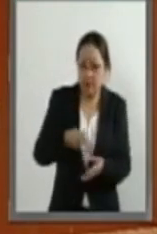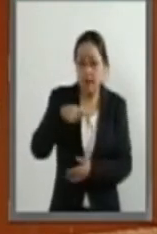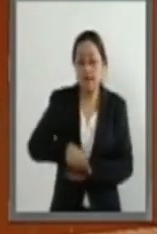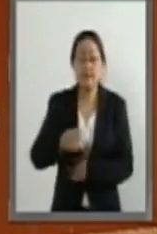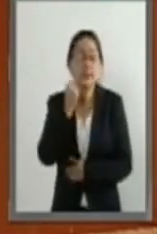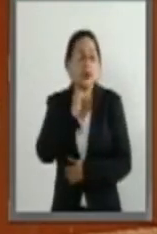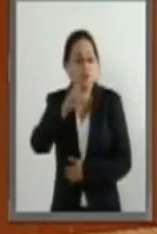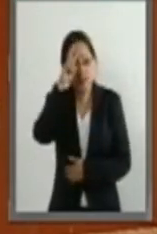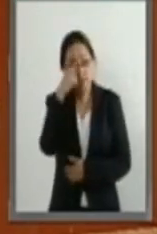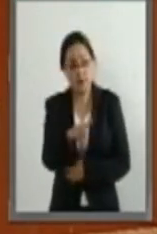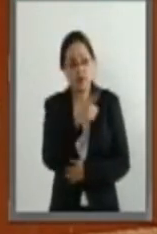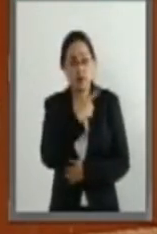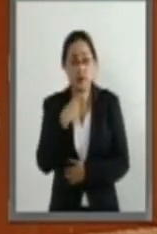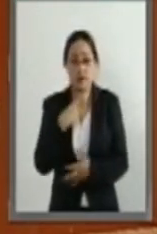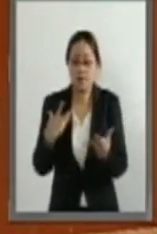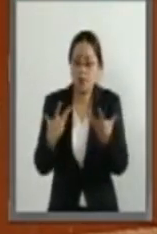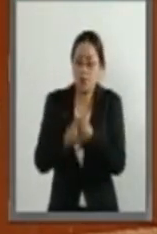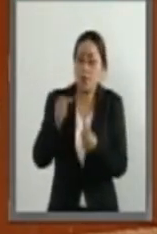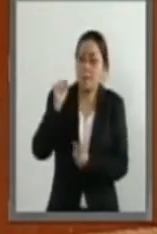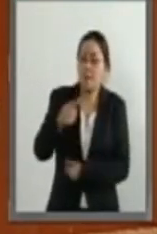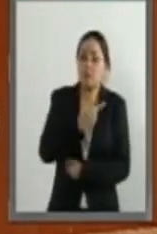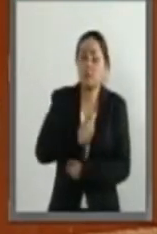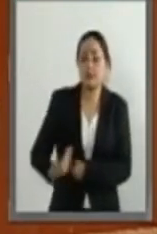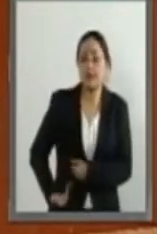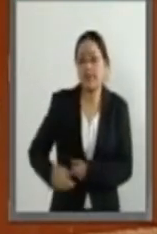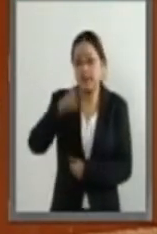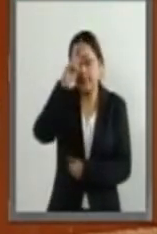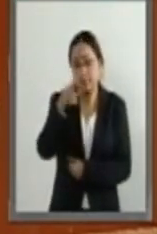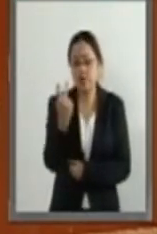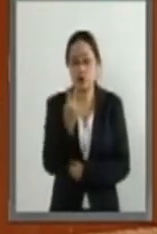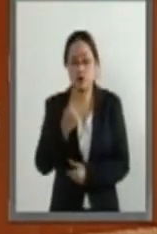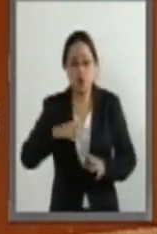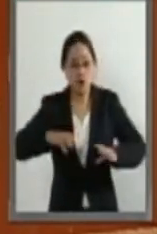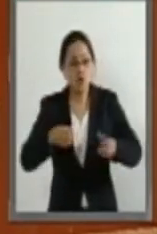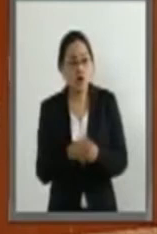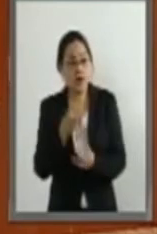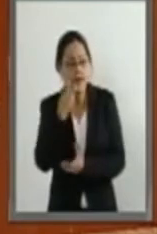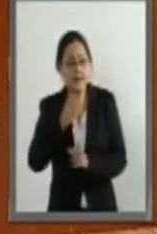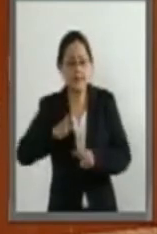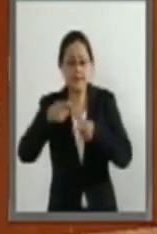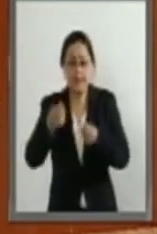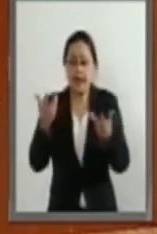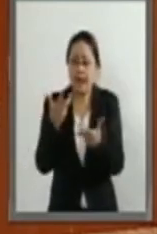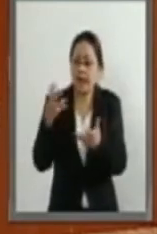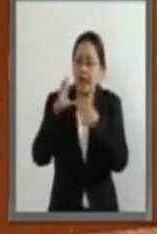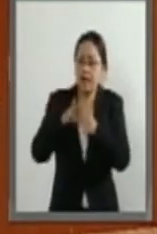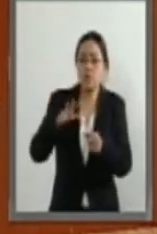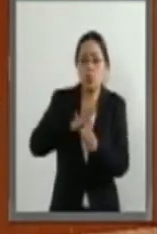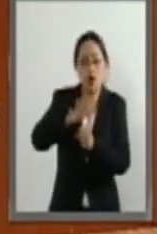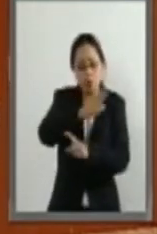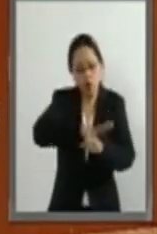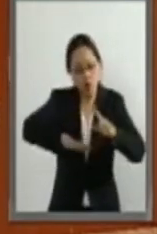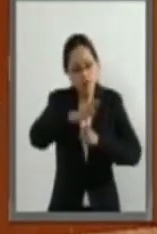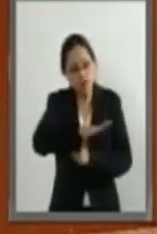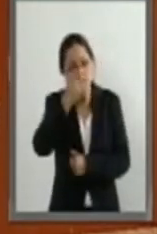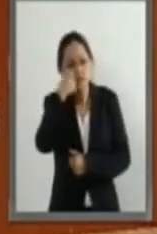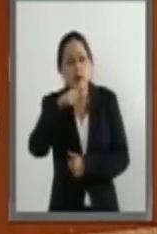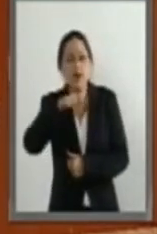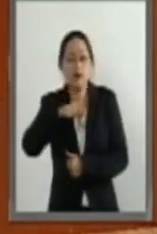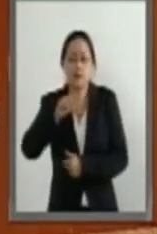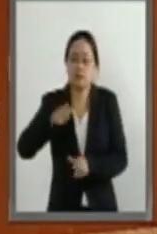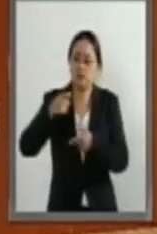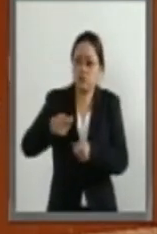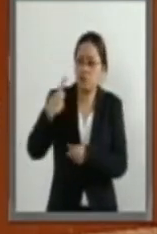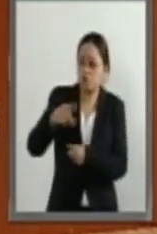de la República, al igual que el jefe del Ejecutivo, posea este dispositivo para que cree las condiciones para que sus